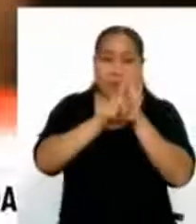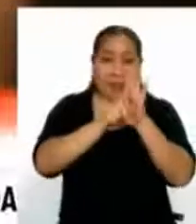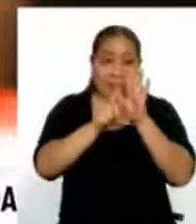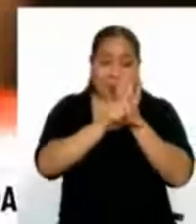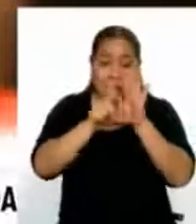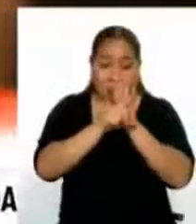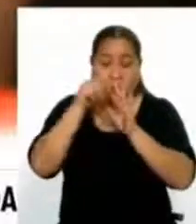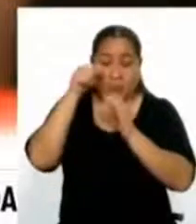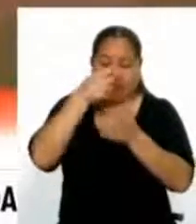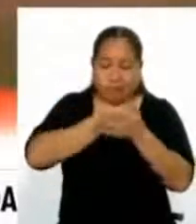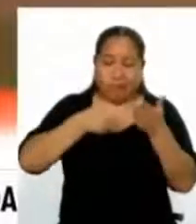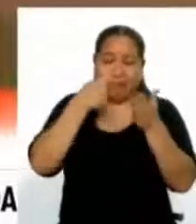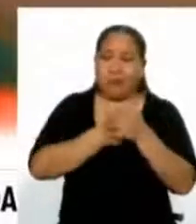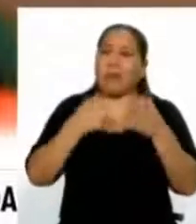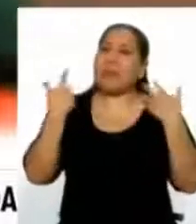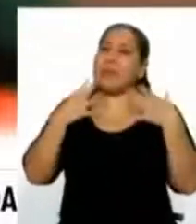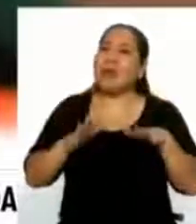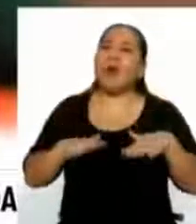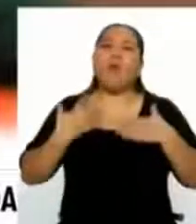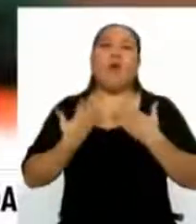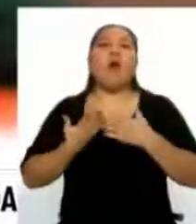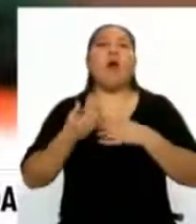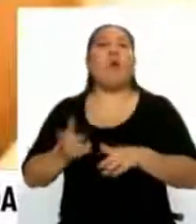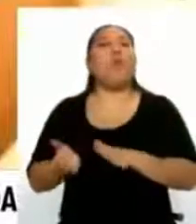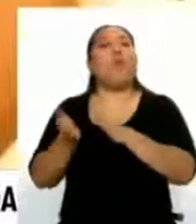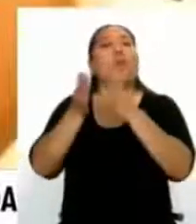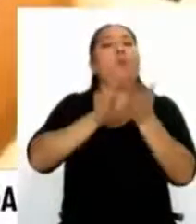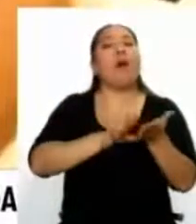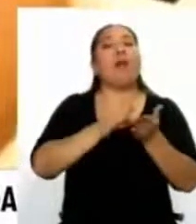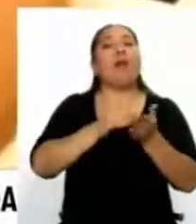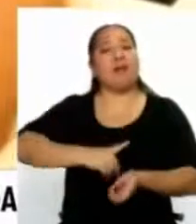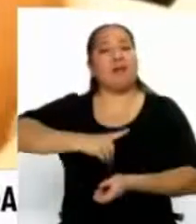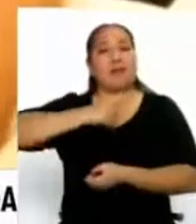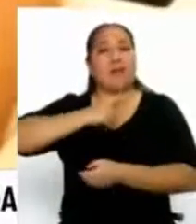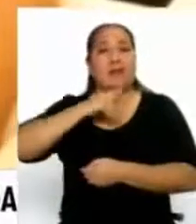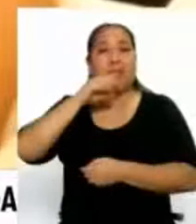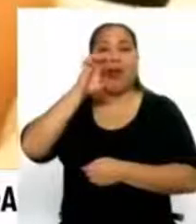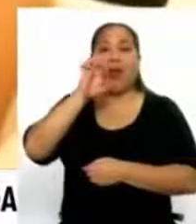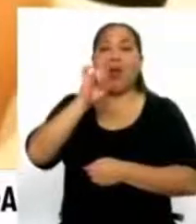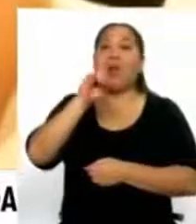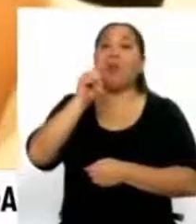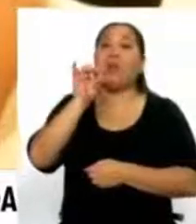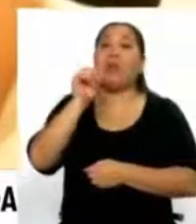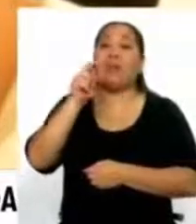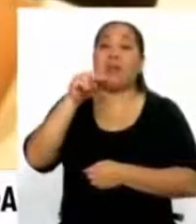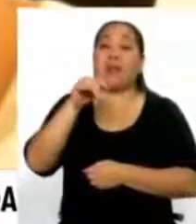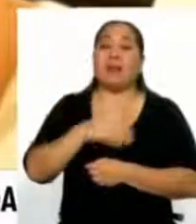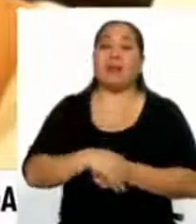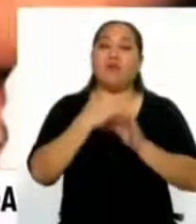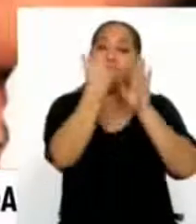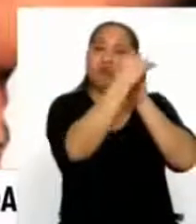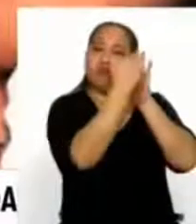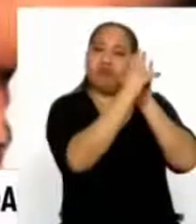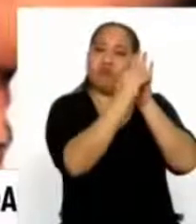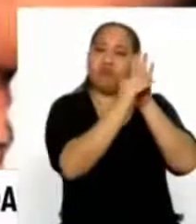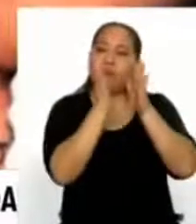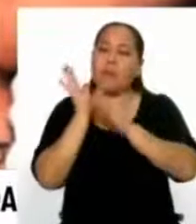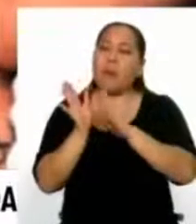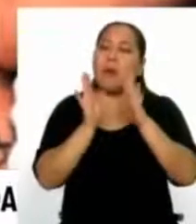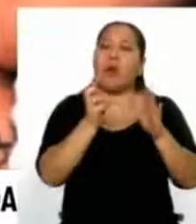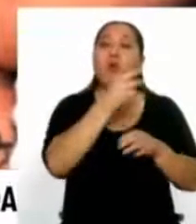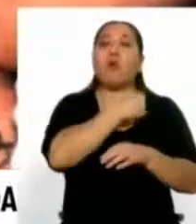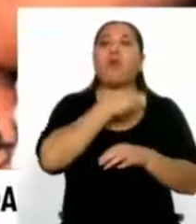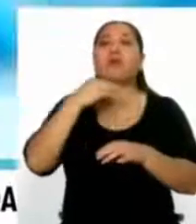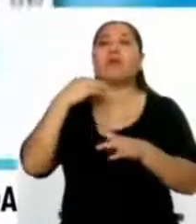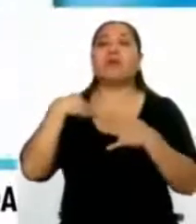Hola amigos de Publicontadores, tras años de lucha de Ana Estrada por poner fin a ese sufrimiento que padece por una